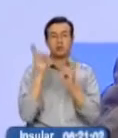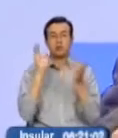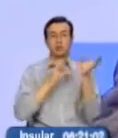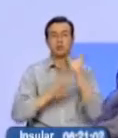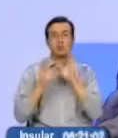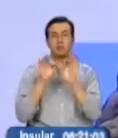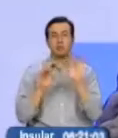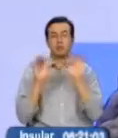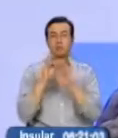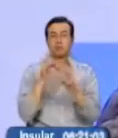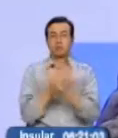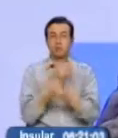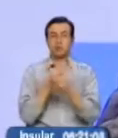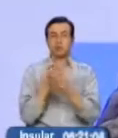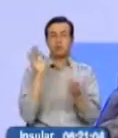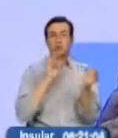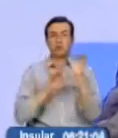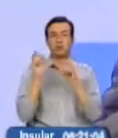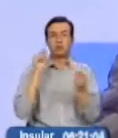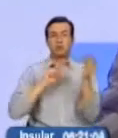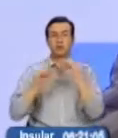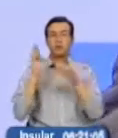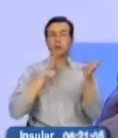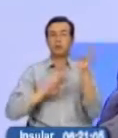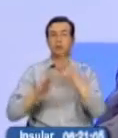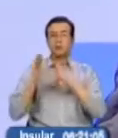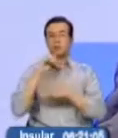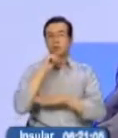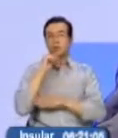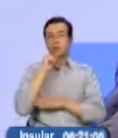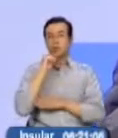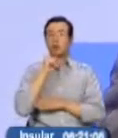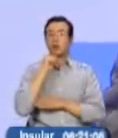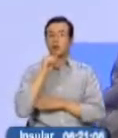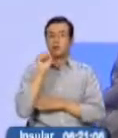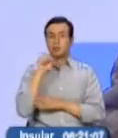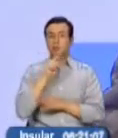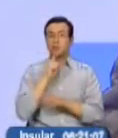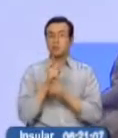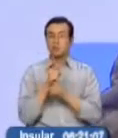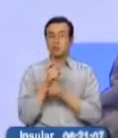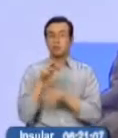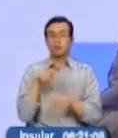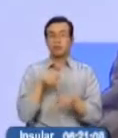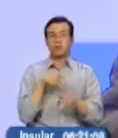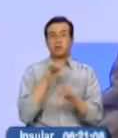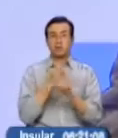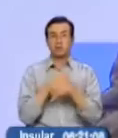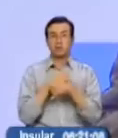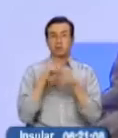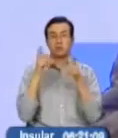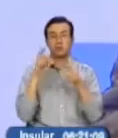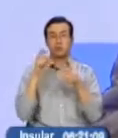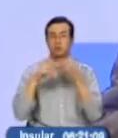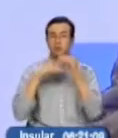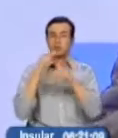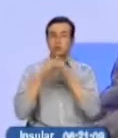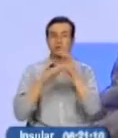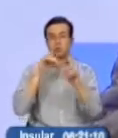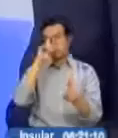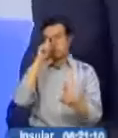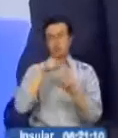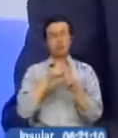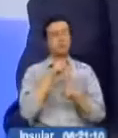ciencias fundamentales, matemáticas, física, química, biología. Todavía existe un déficit que de profesionales y tenemos que seguir avanzando en esta dirección.